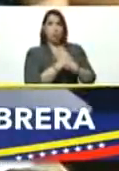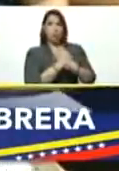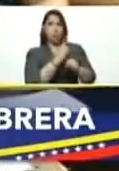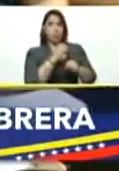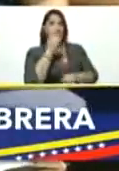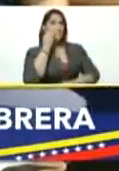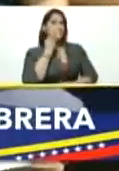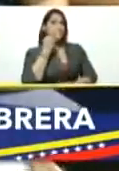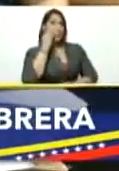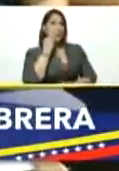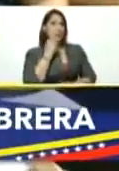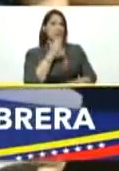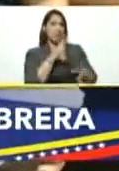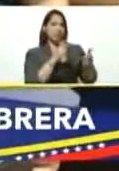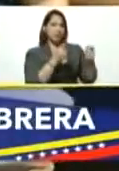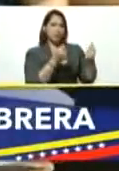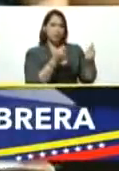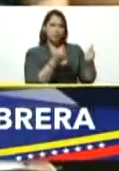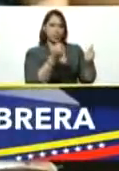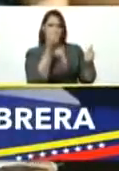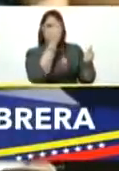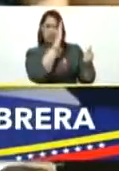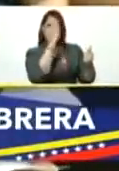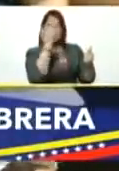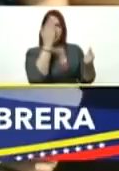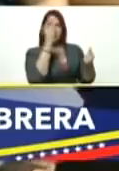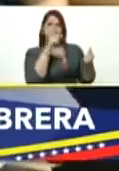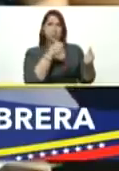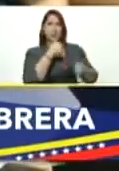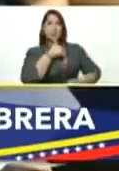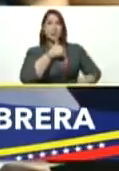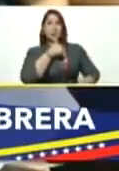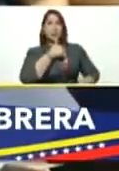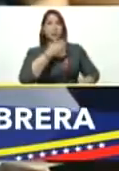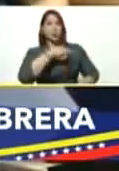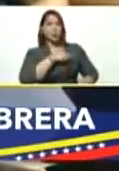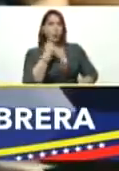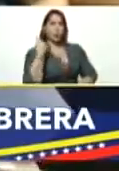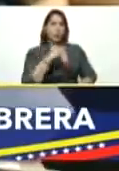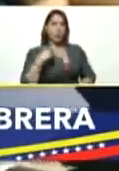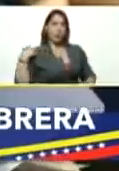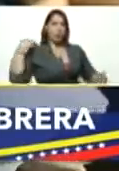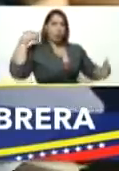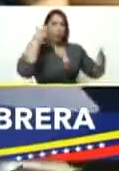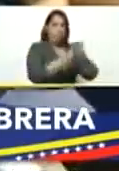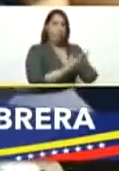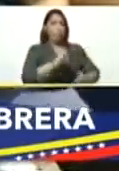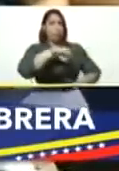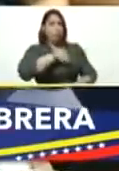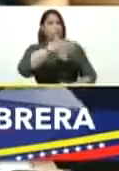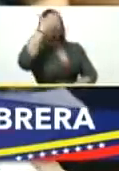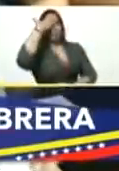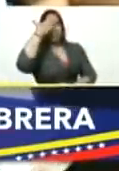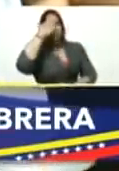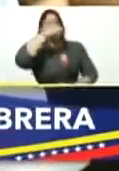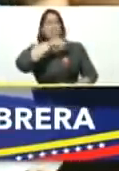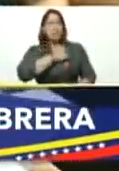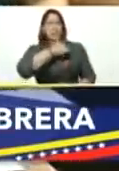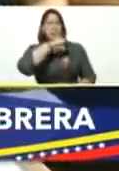experiencia salarial en medio de la resistencia que hemos tenido hemos sabido soportar